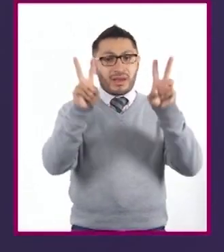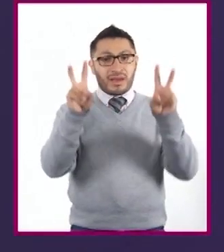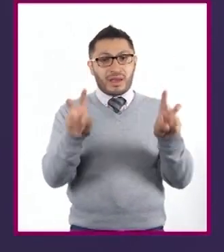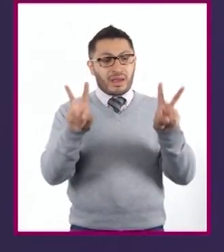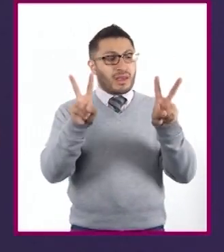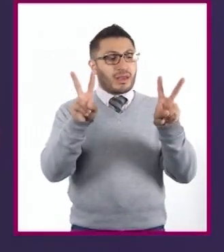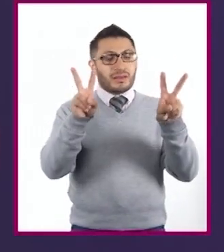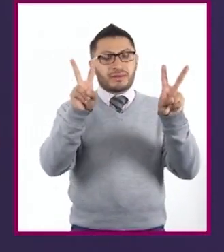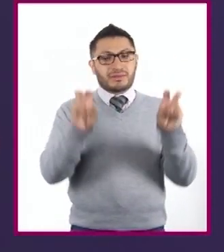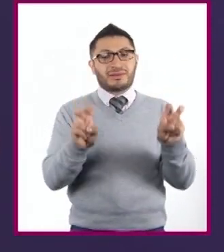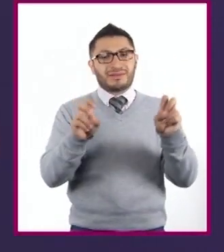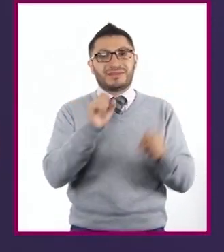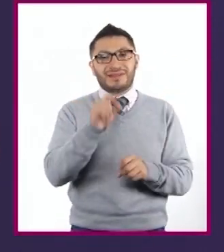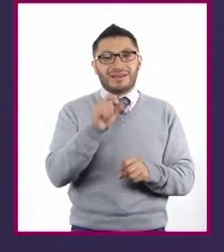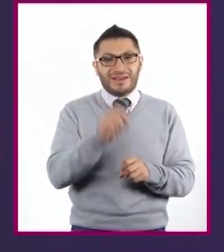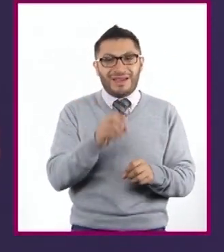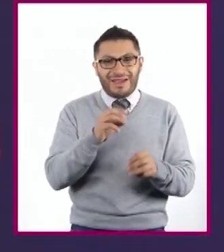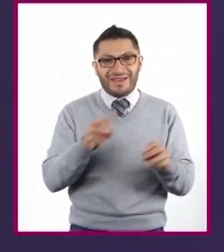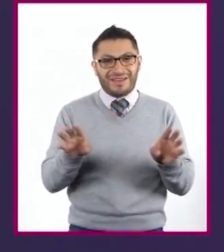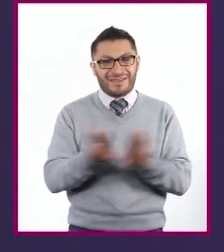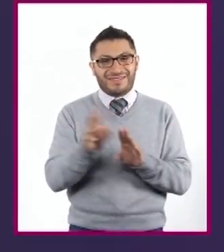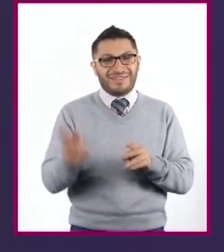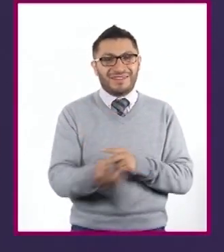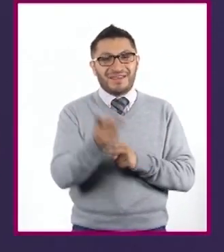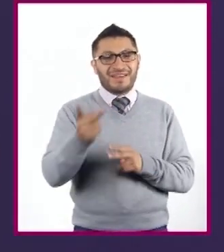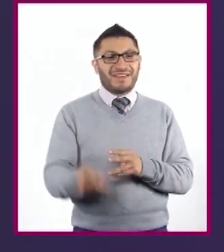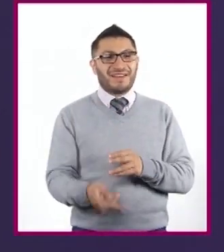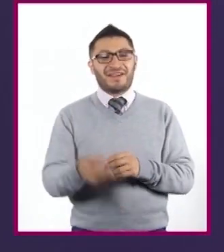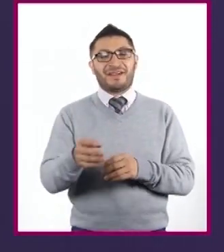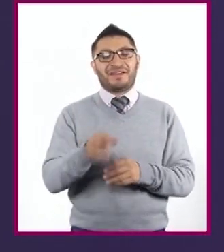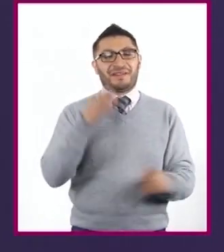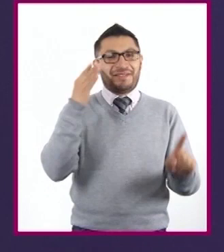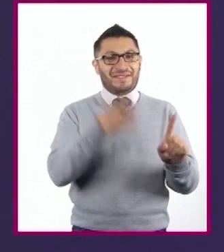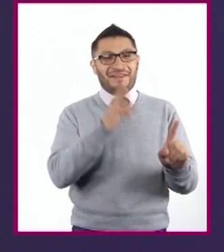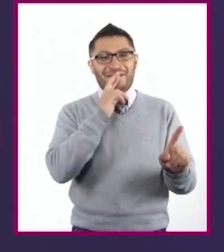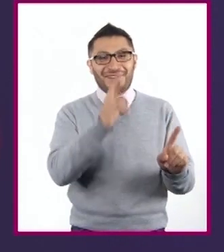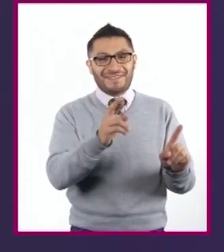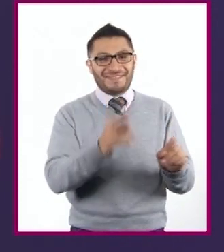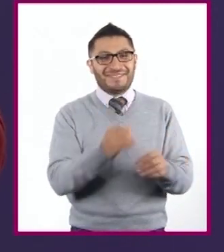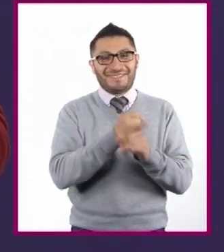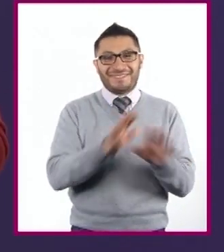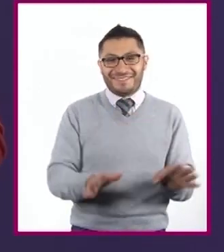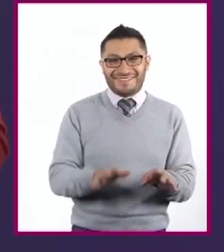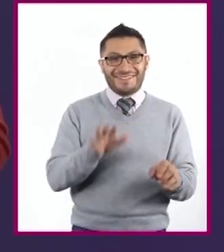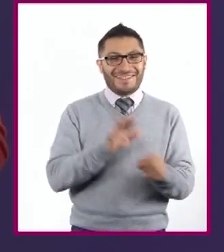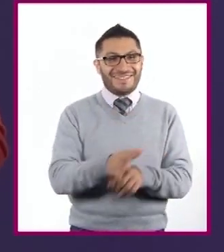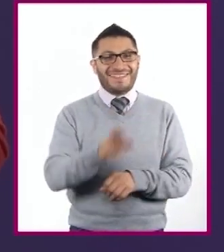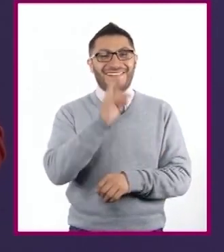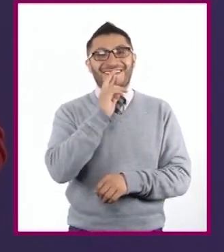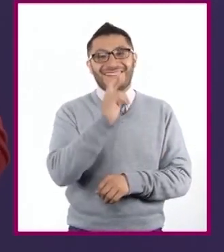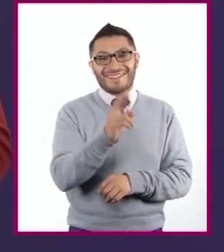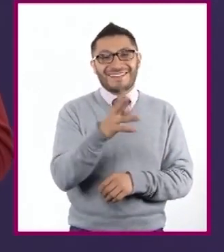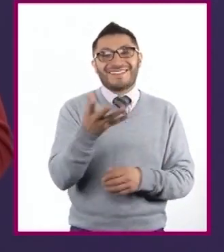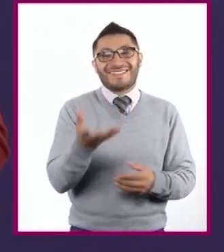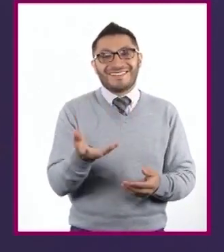puede plantearse como una pregunta que se busca responder. La información con la que se cuenta